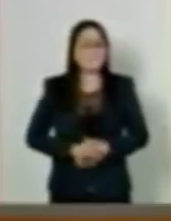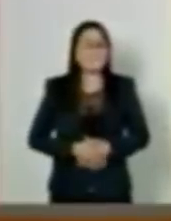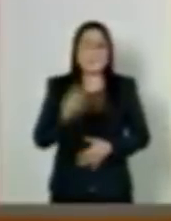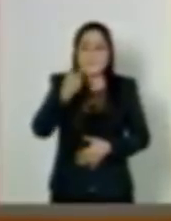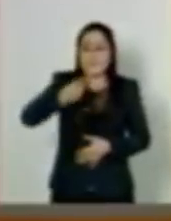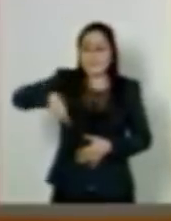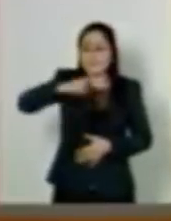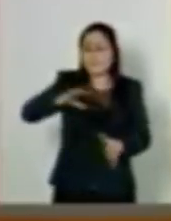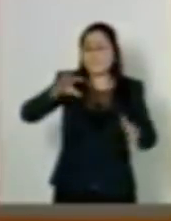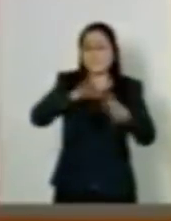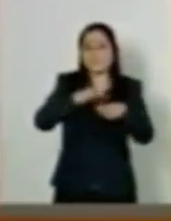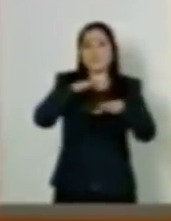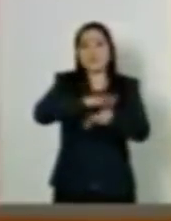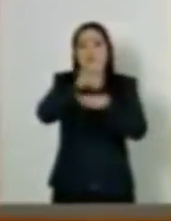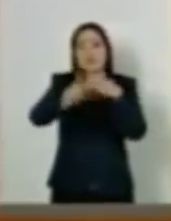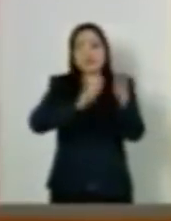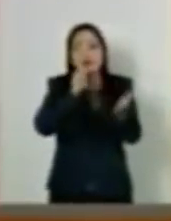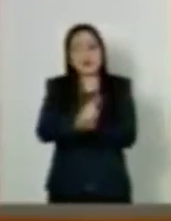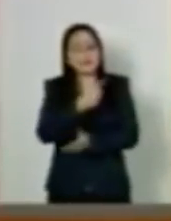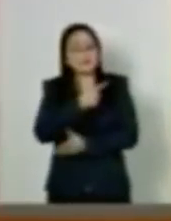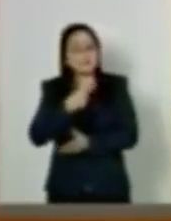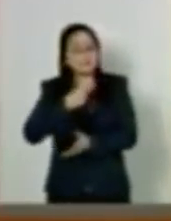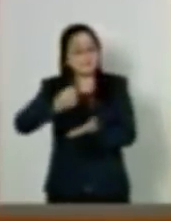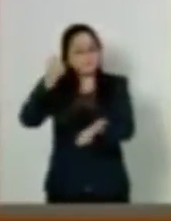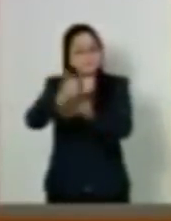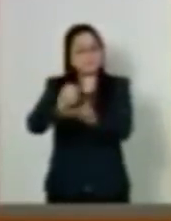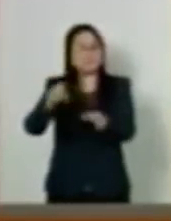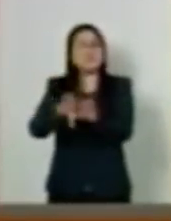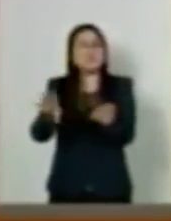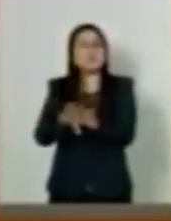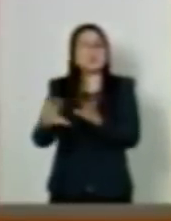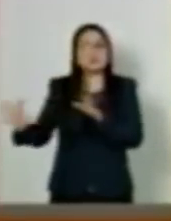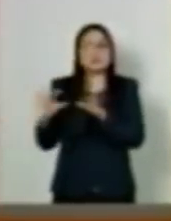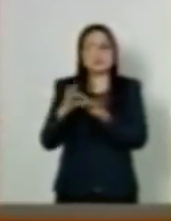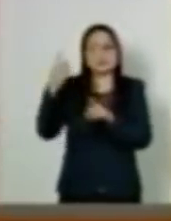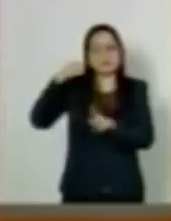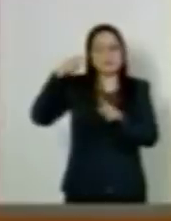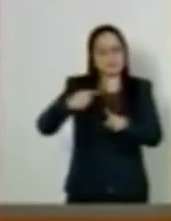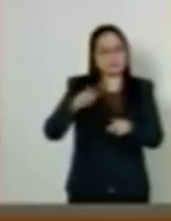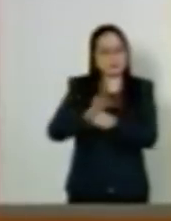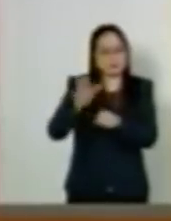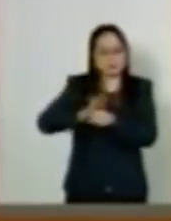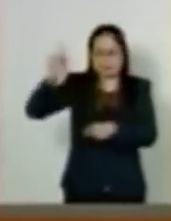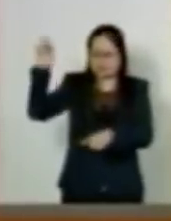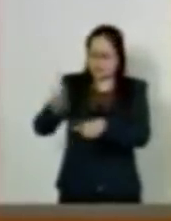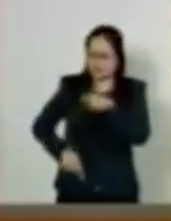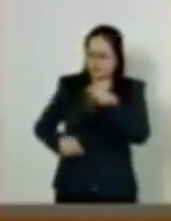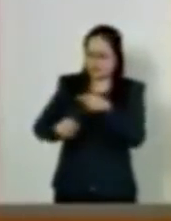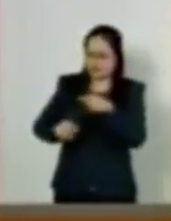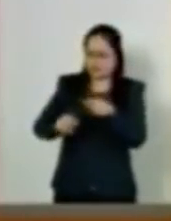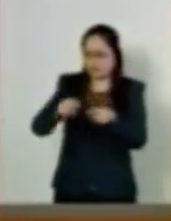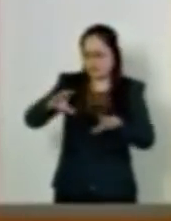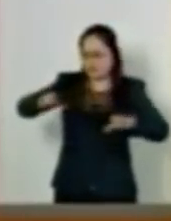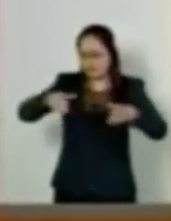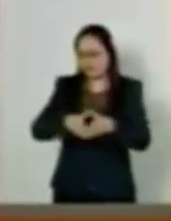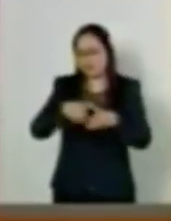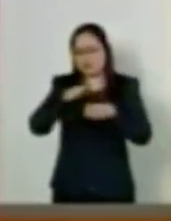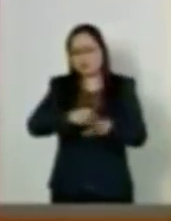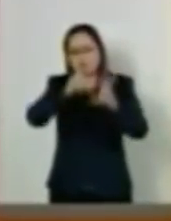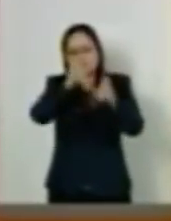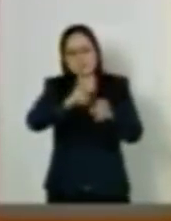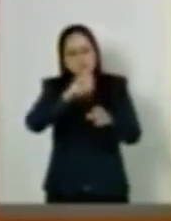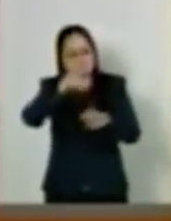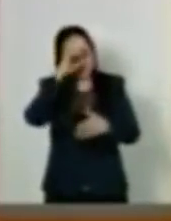Exponen los promoventes de esta ley que debe aprobarse para combatir los altos índices de violencia en aras de proteger